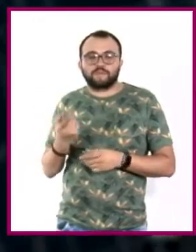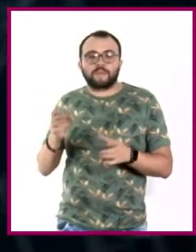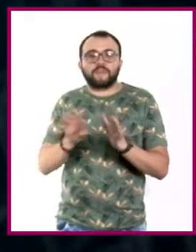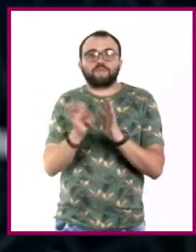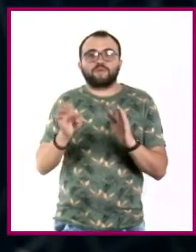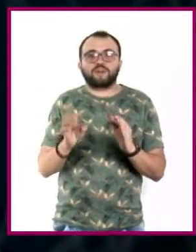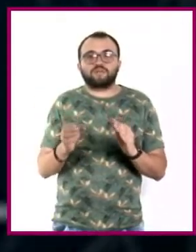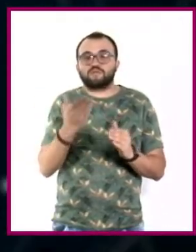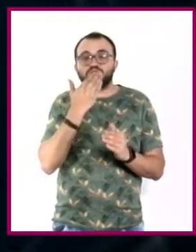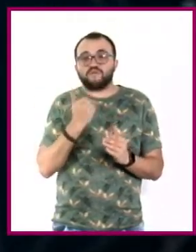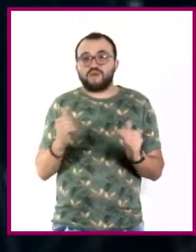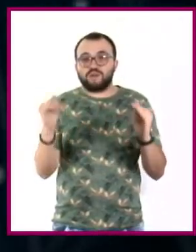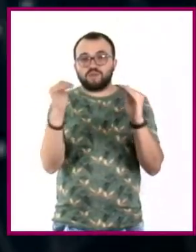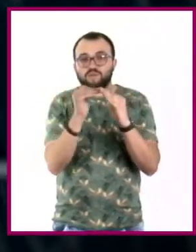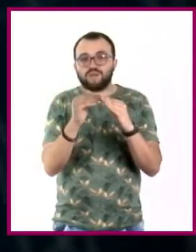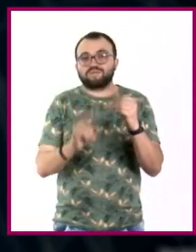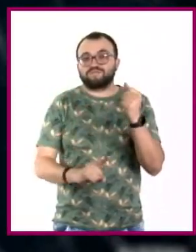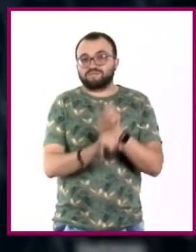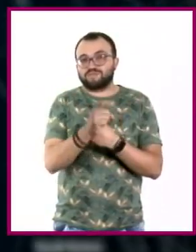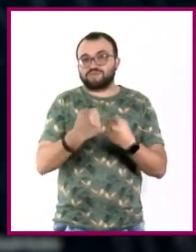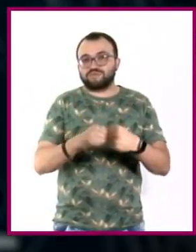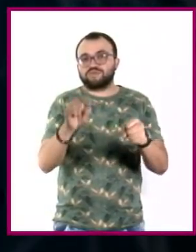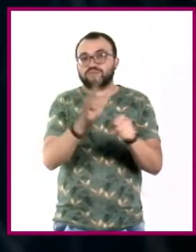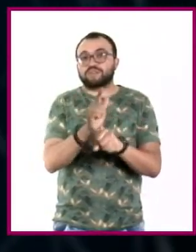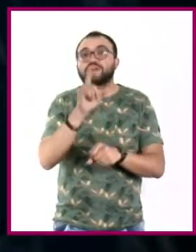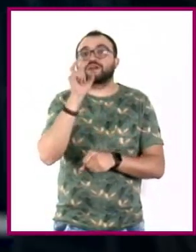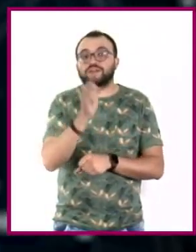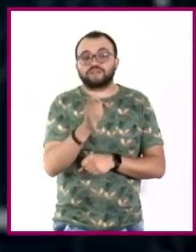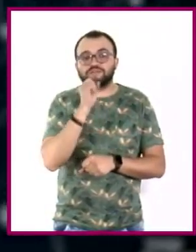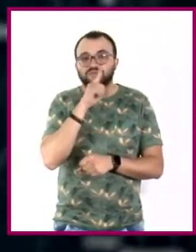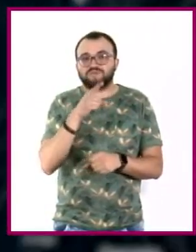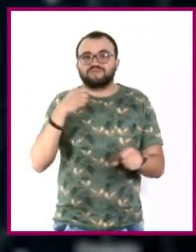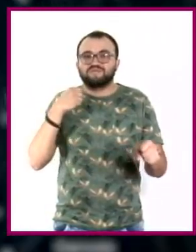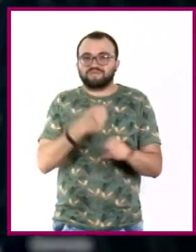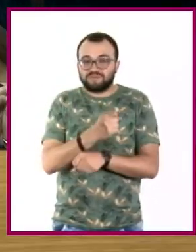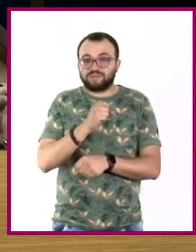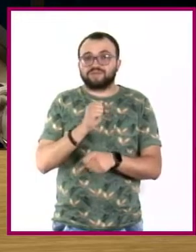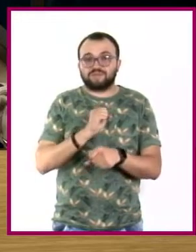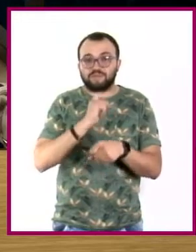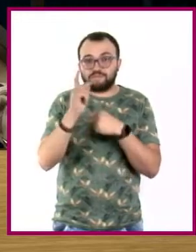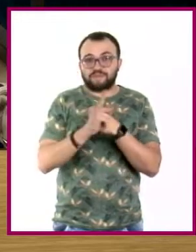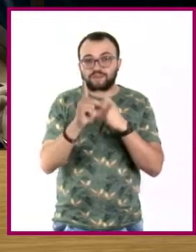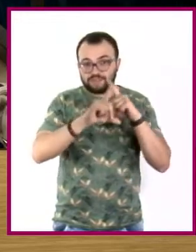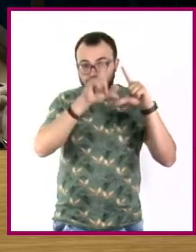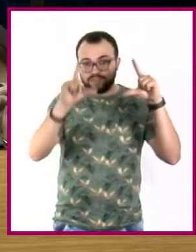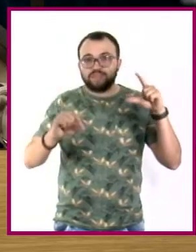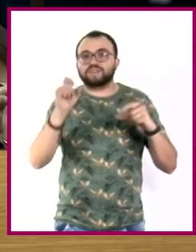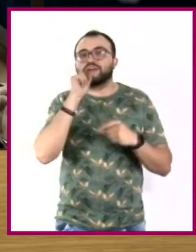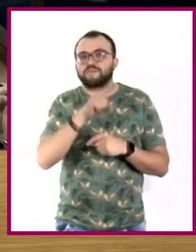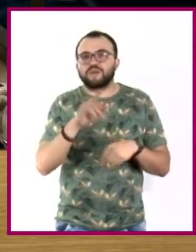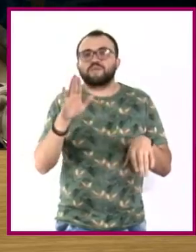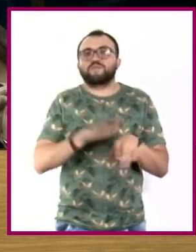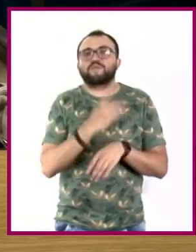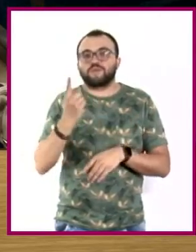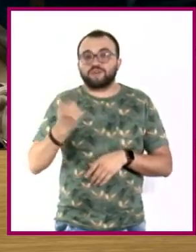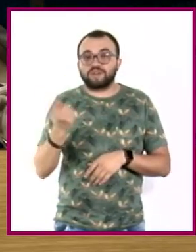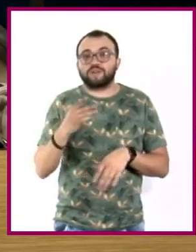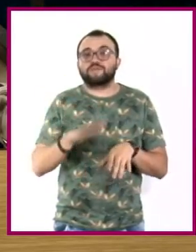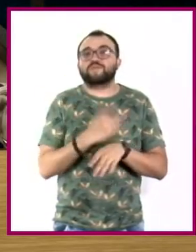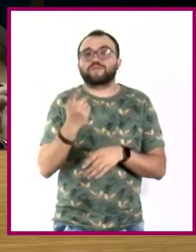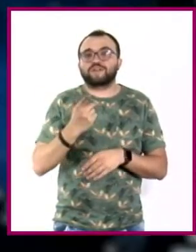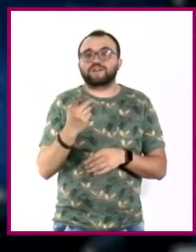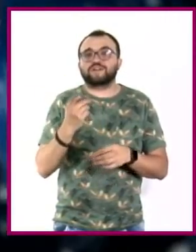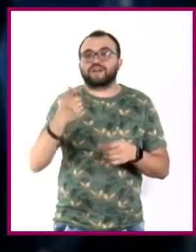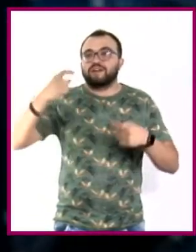desigualdad, los conflictos sociales que han dado pie a periodos violentos en el país también se debieron a la brecha entre clases